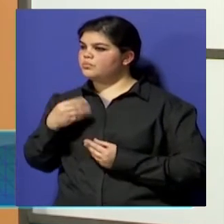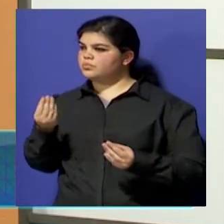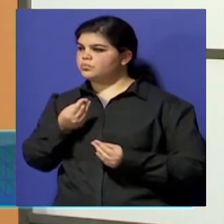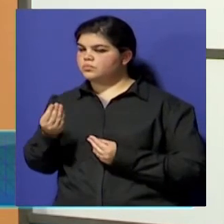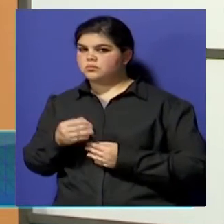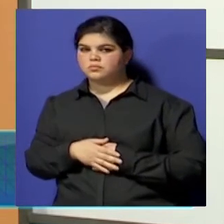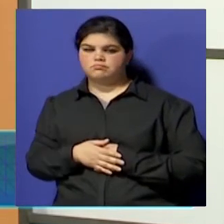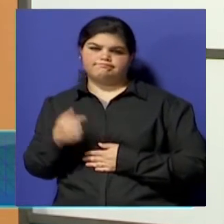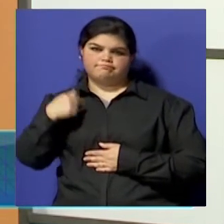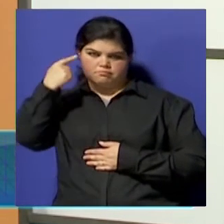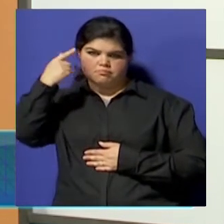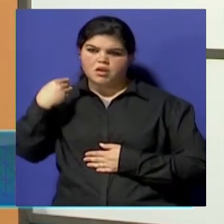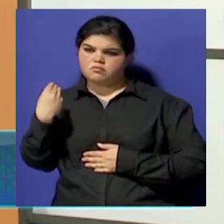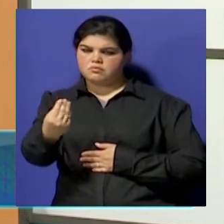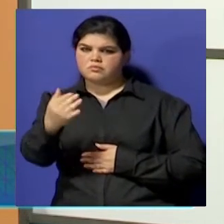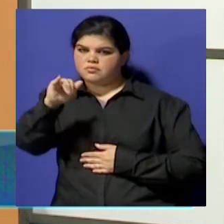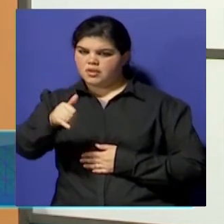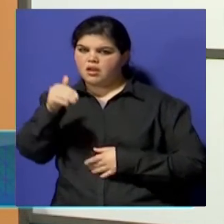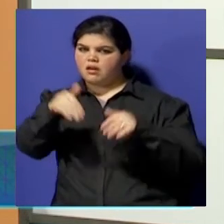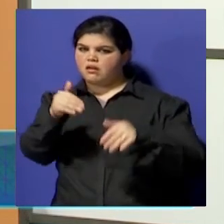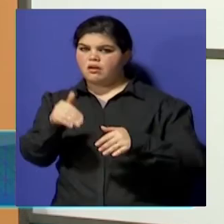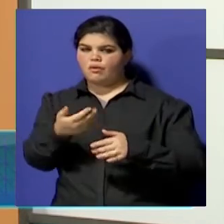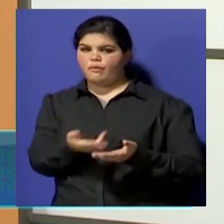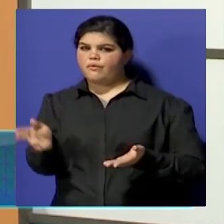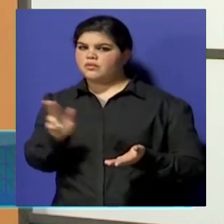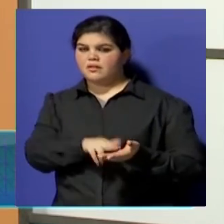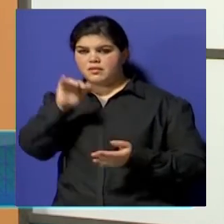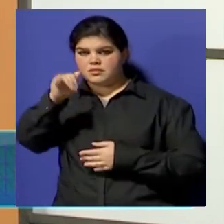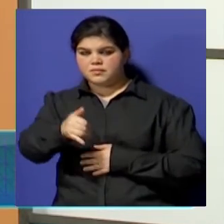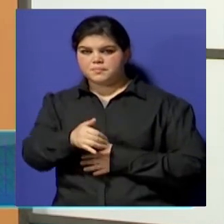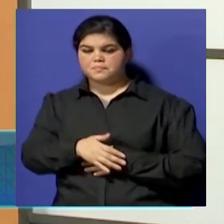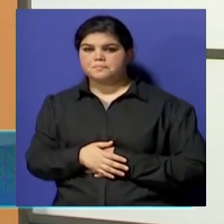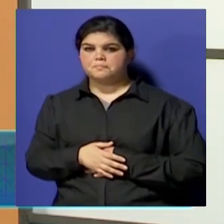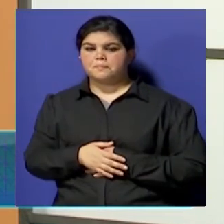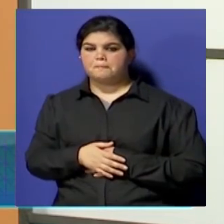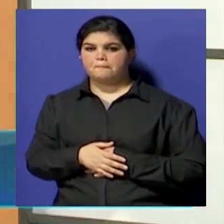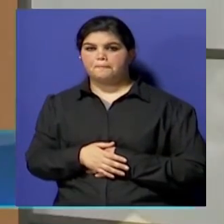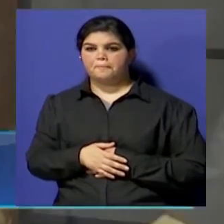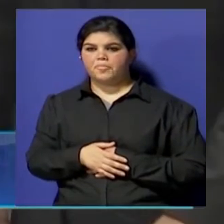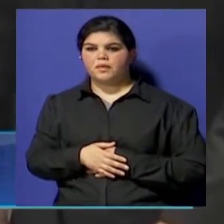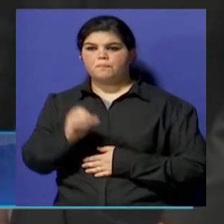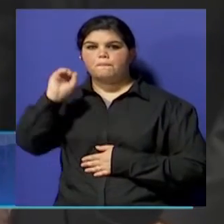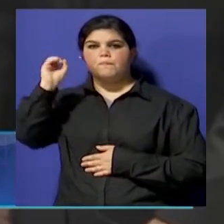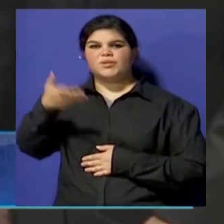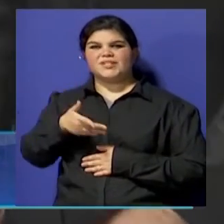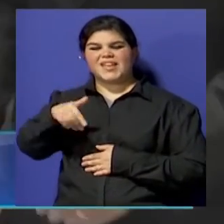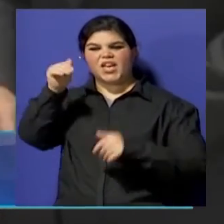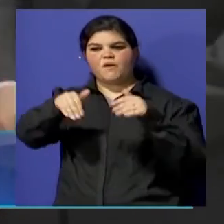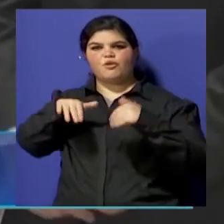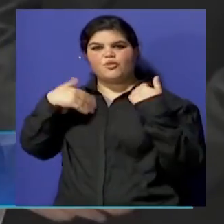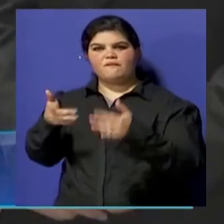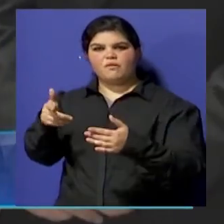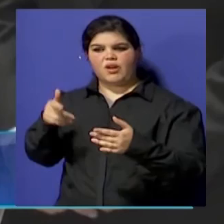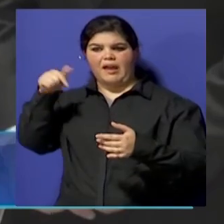se va a presentar a elecciones en algún momento. Sí, o sea, con ese porcentaje de votos, la alianza